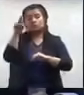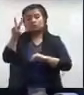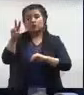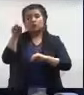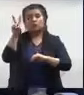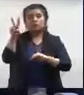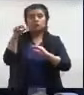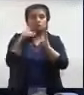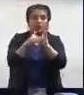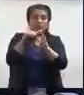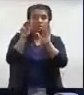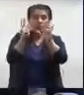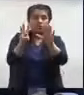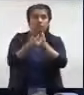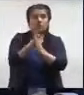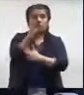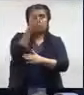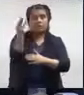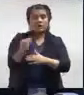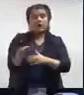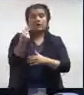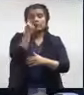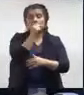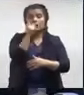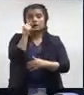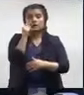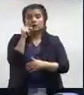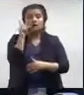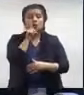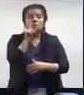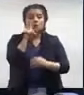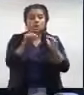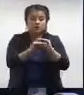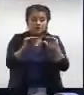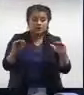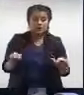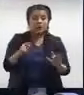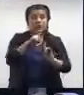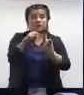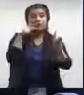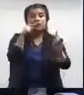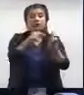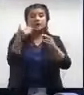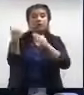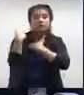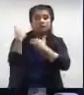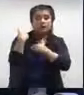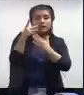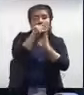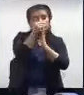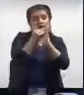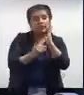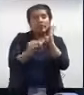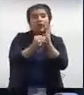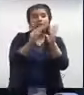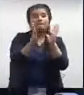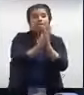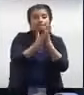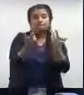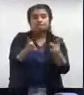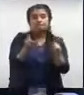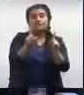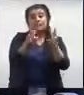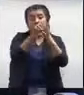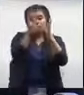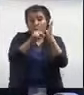542-2008. Unidad de Género, Multiculturalidad, Juventud y Niñez. Es la unidad encargada de diseñar, implementar y ejecutar